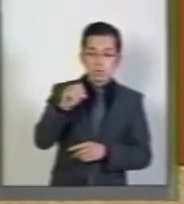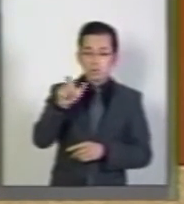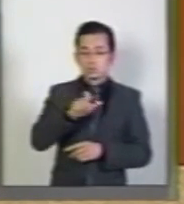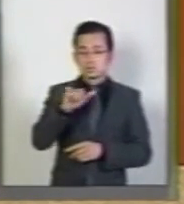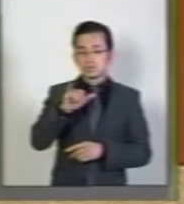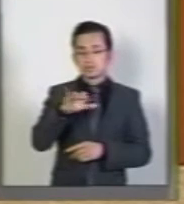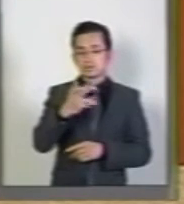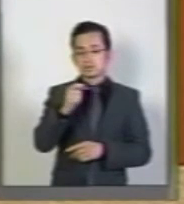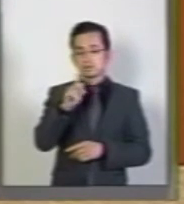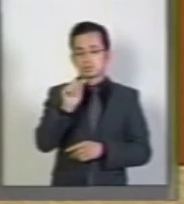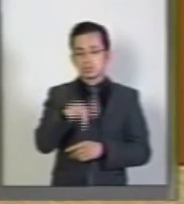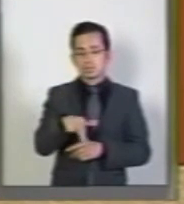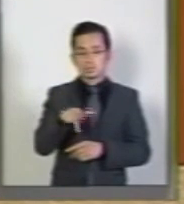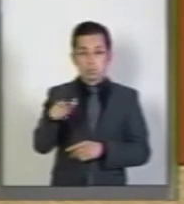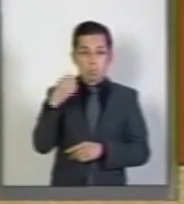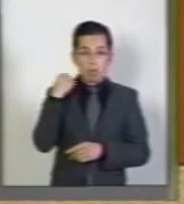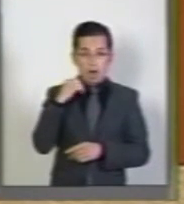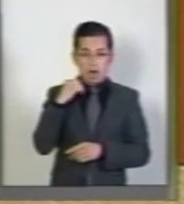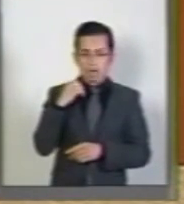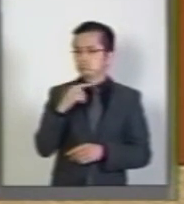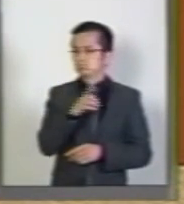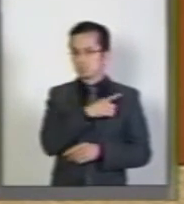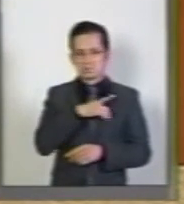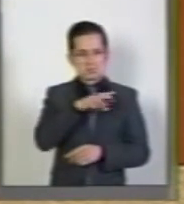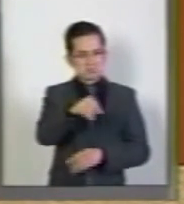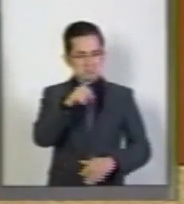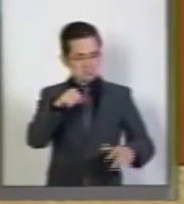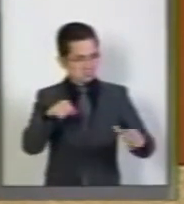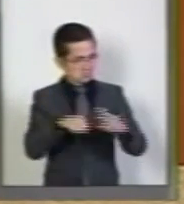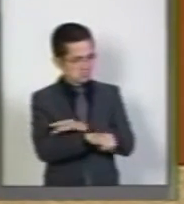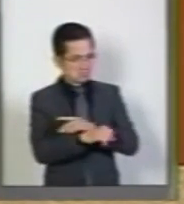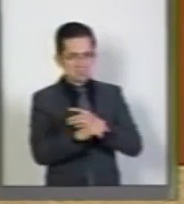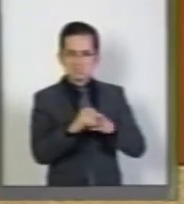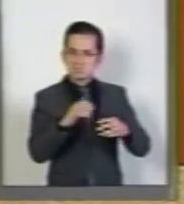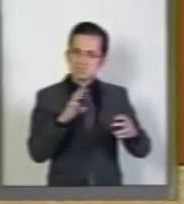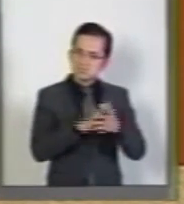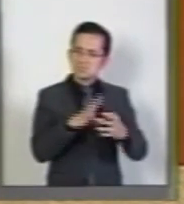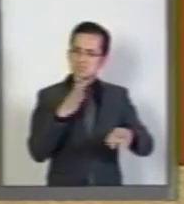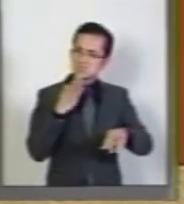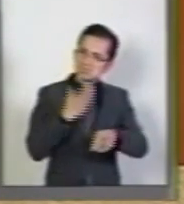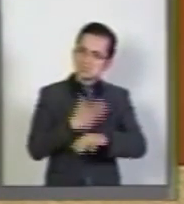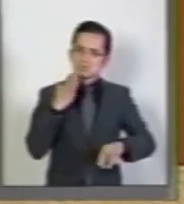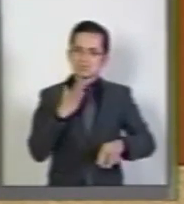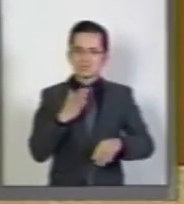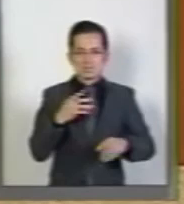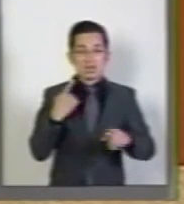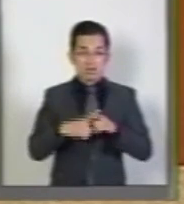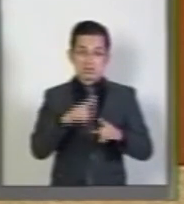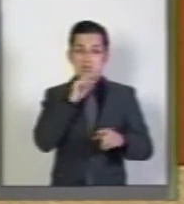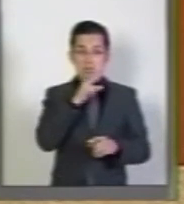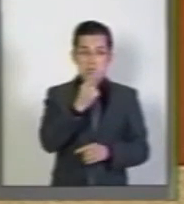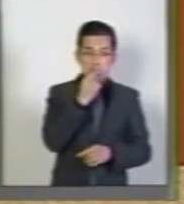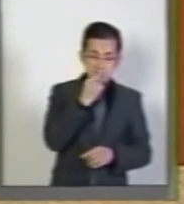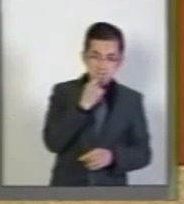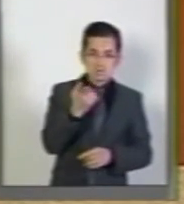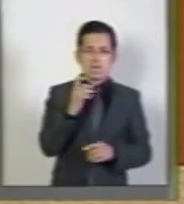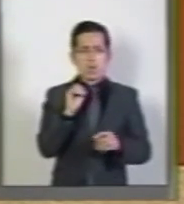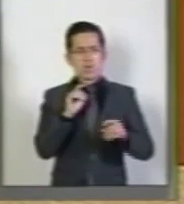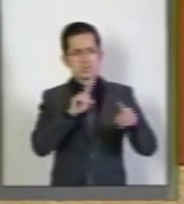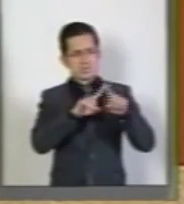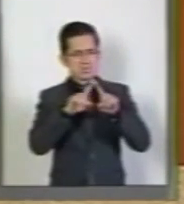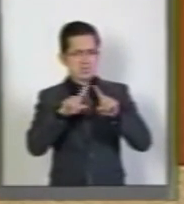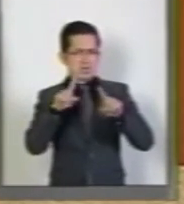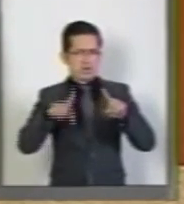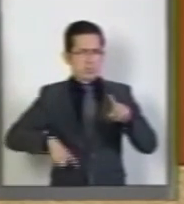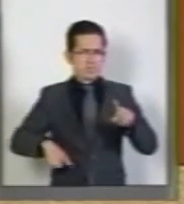deslindar las responsabilidades de personas y de cuerpos policíacos, pero también de los diferentes niveles de gobierno, y frenar la violencia